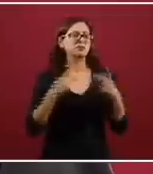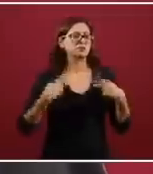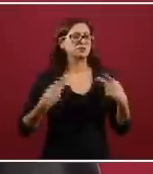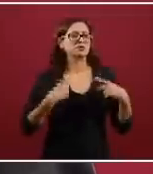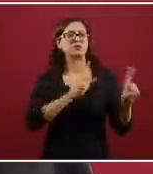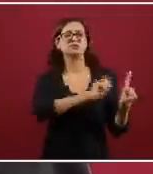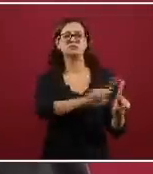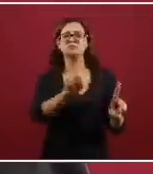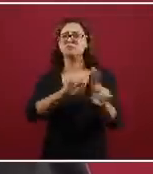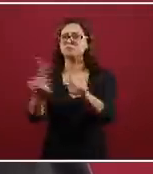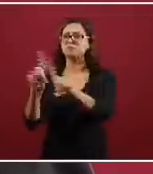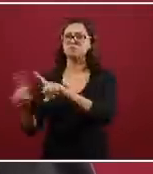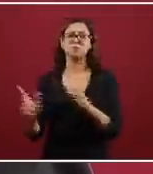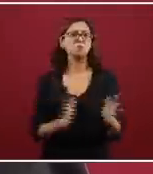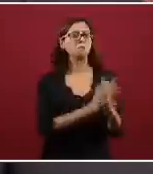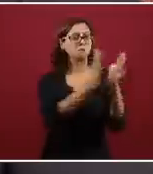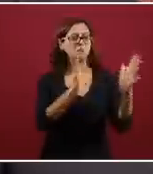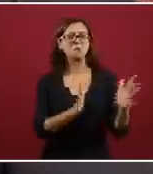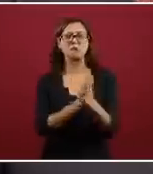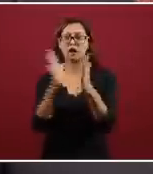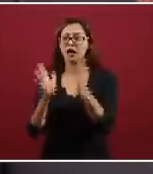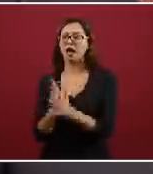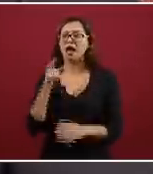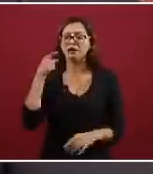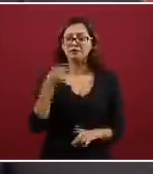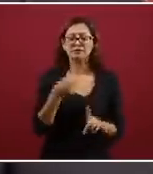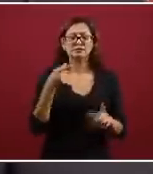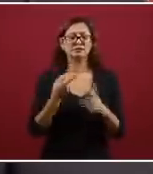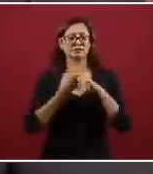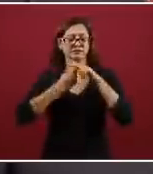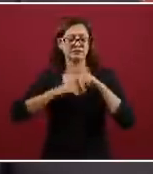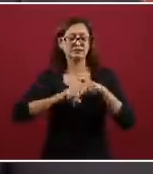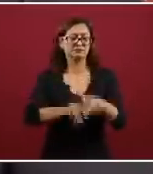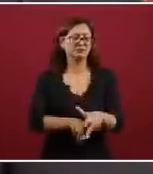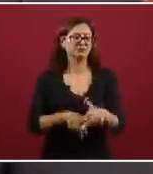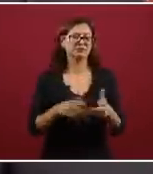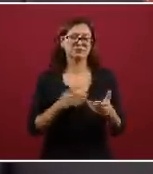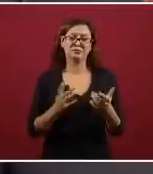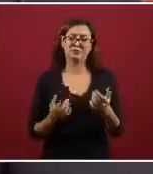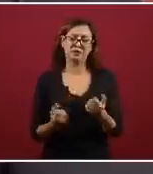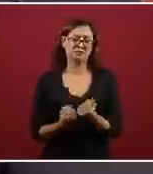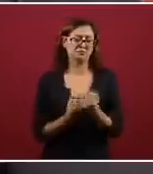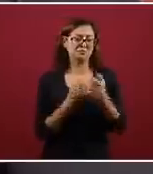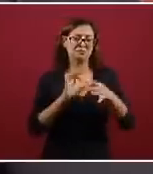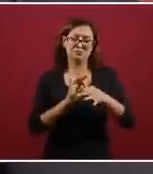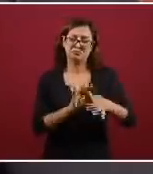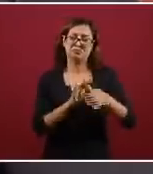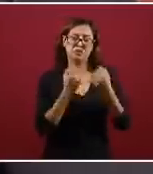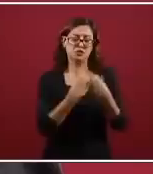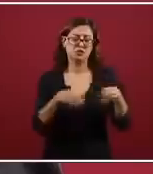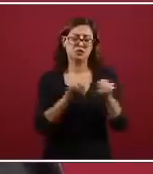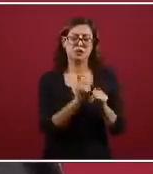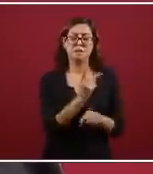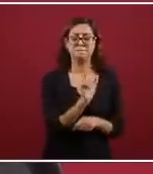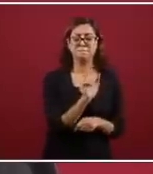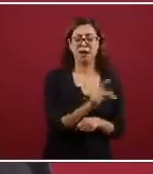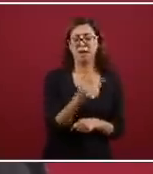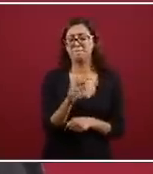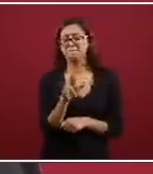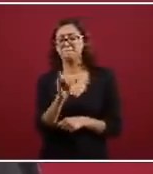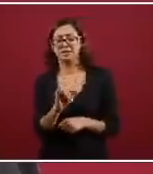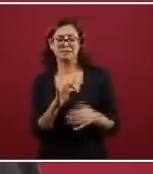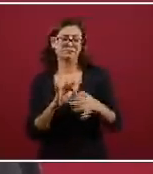una alianza. Ahí nace la alianza que duró durante muchos años entre el PAN y el PRI,